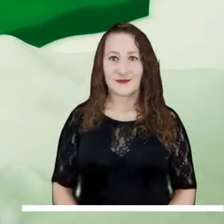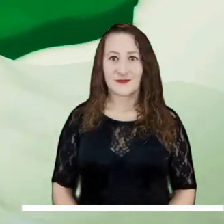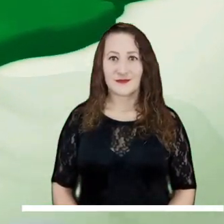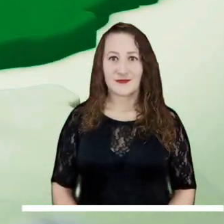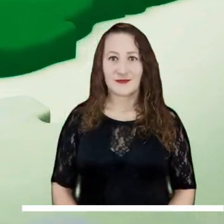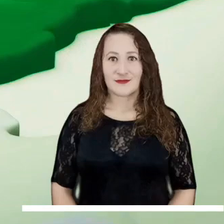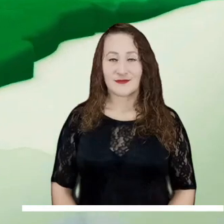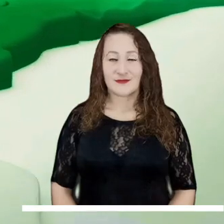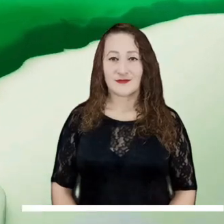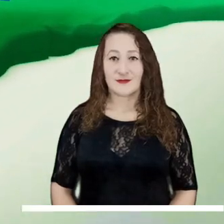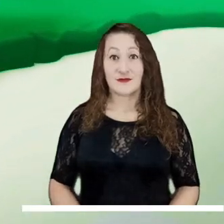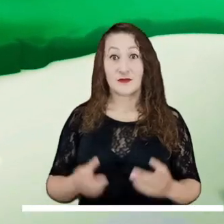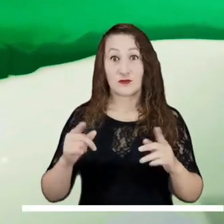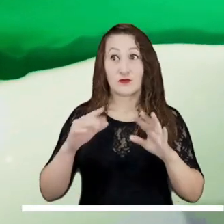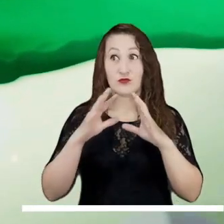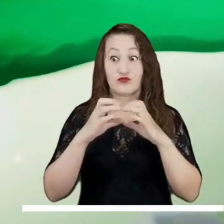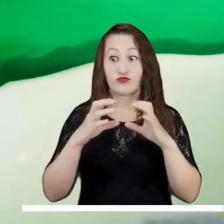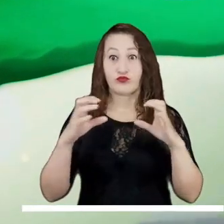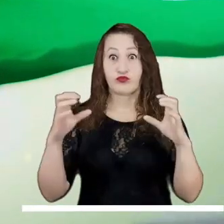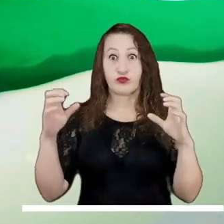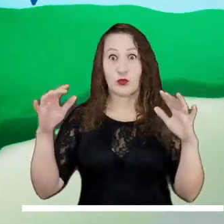región.